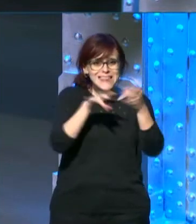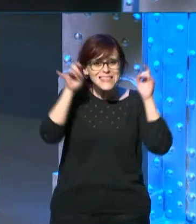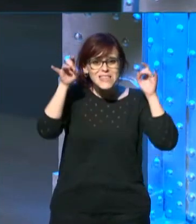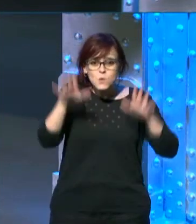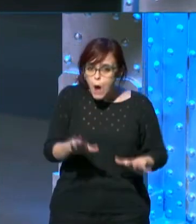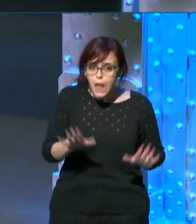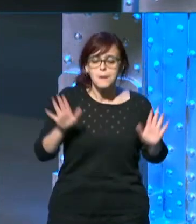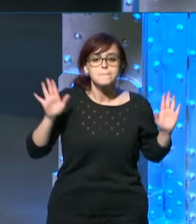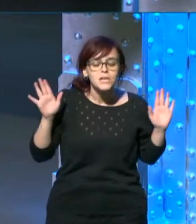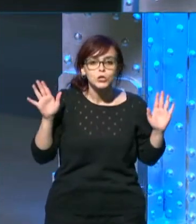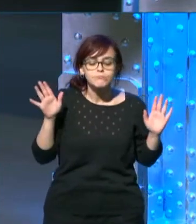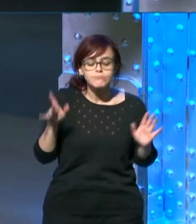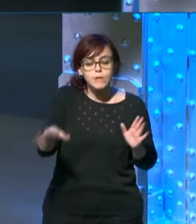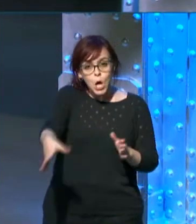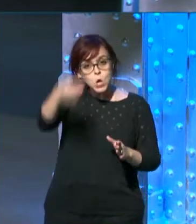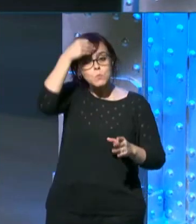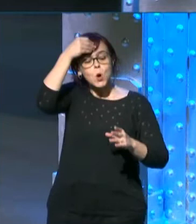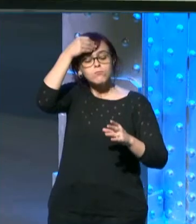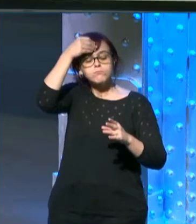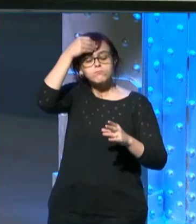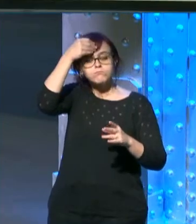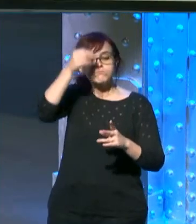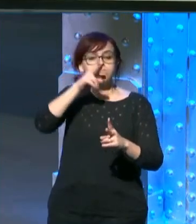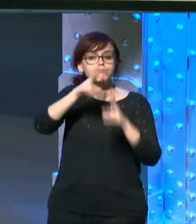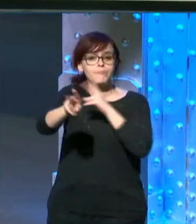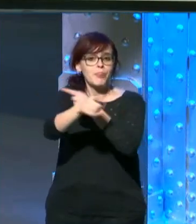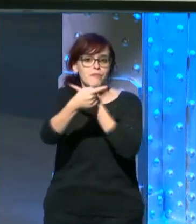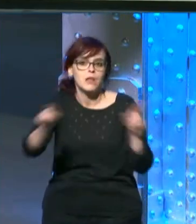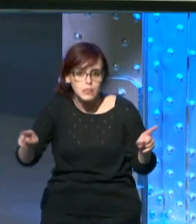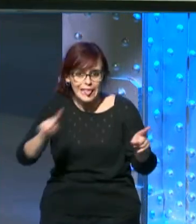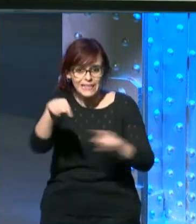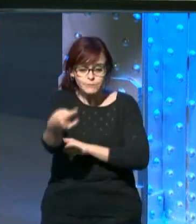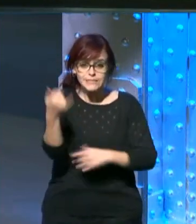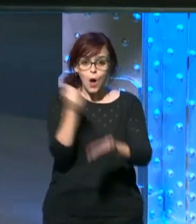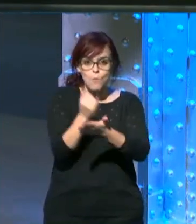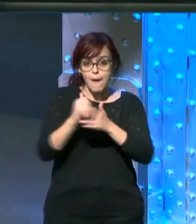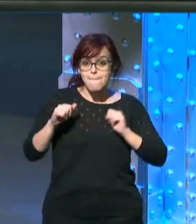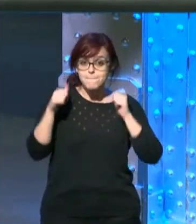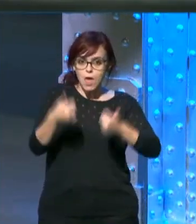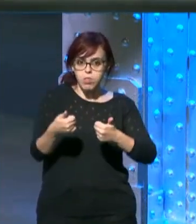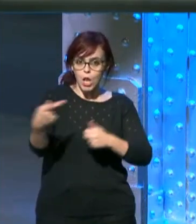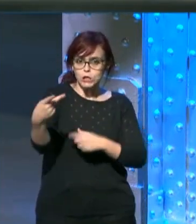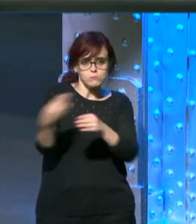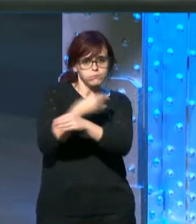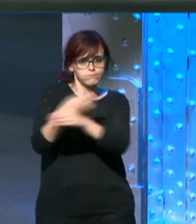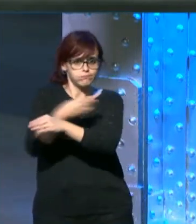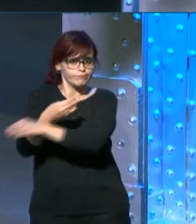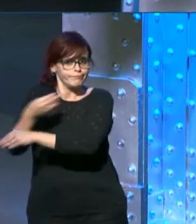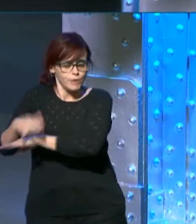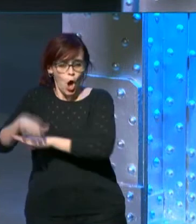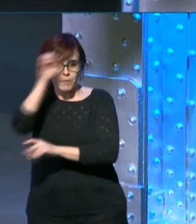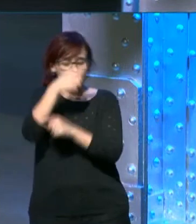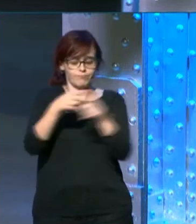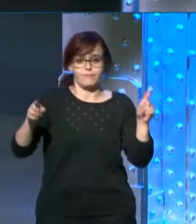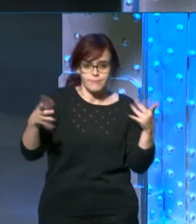realmente llegaban a conclusiones distintas. Cuando se ponían a hacer las pruebas había unas batallas y unas trifulcas bastante grandes. ¿Qué era otro de los